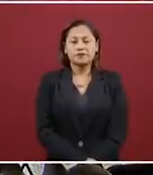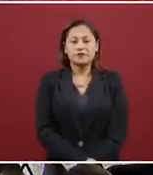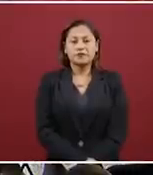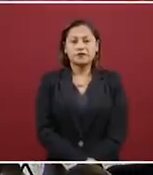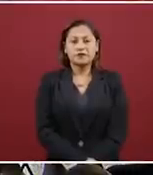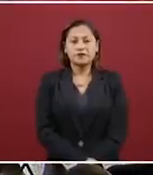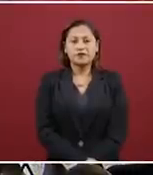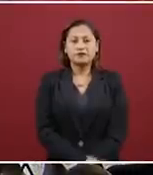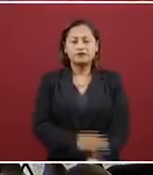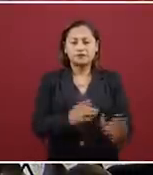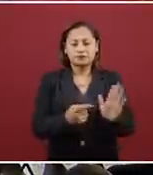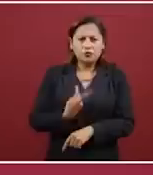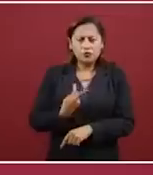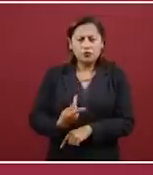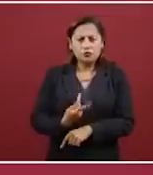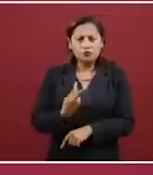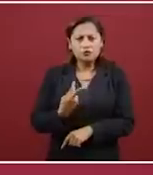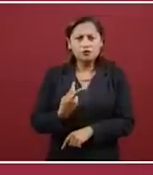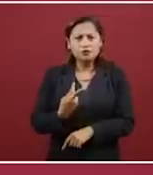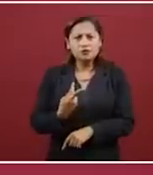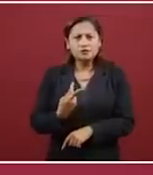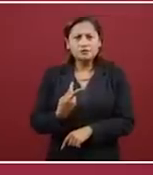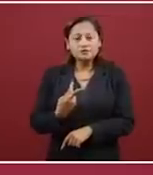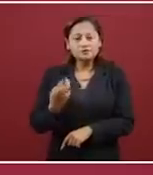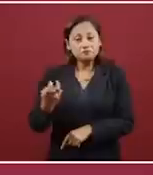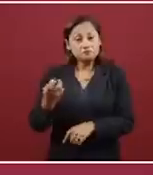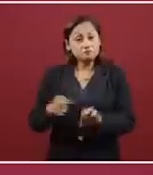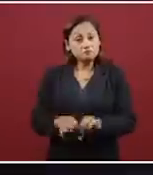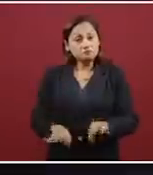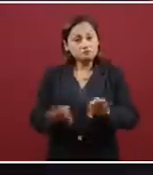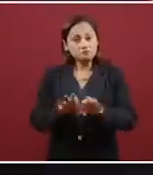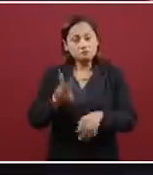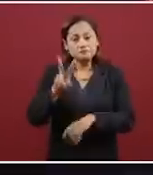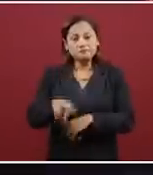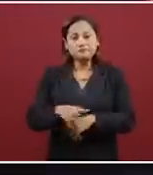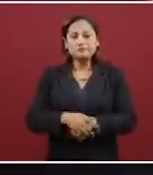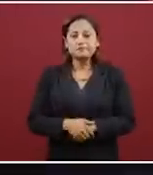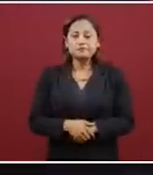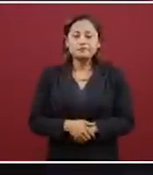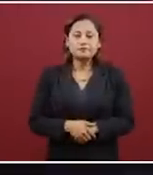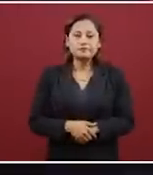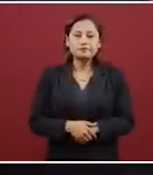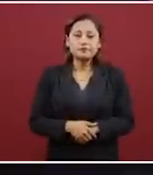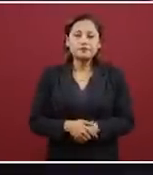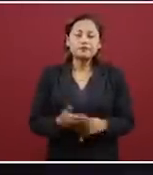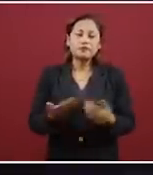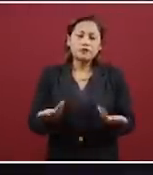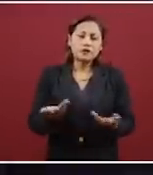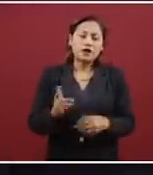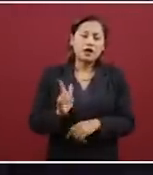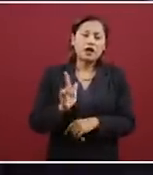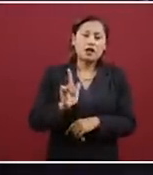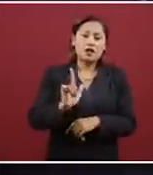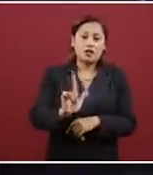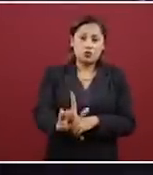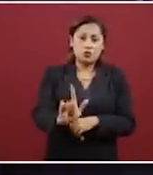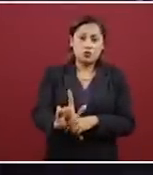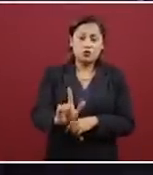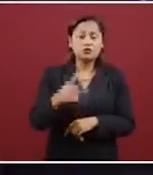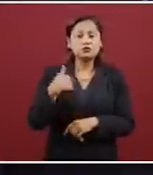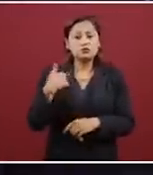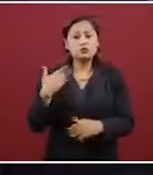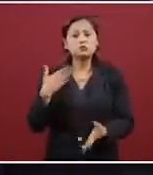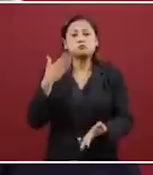tu pregunta es muy importante el lunes voy a estar en santa